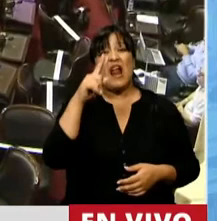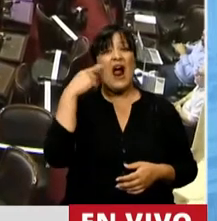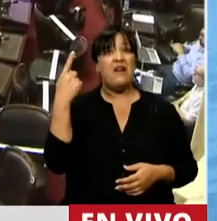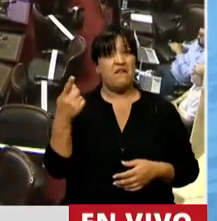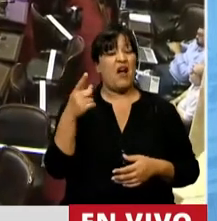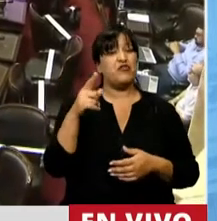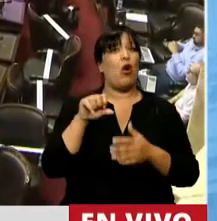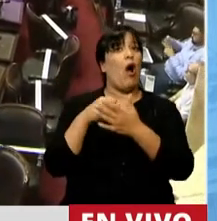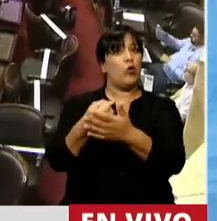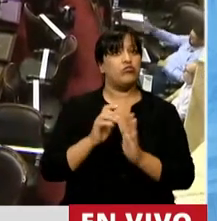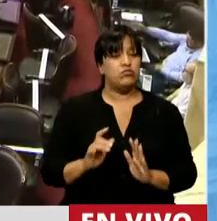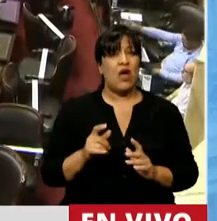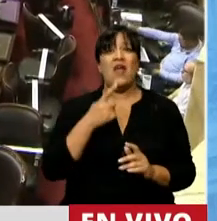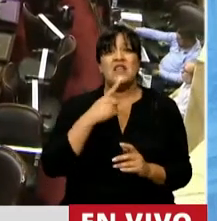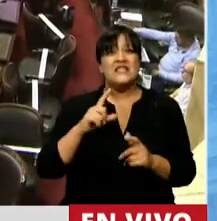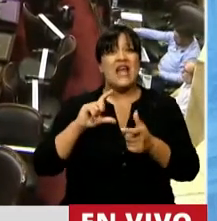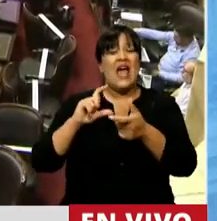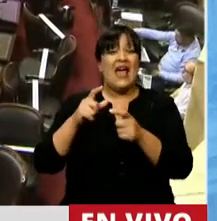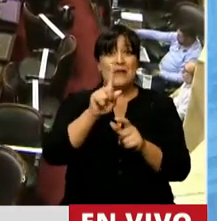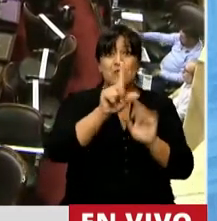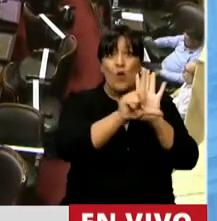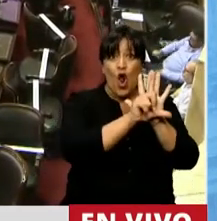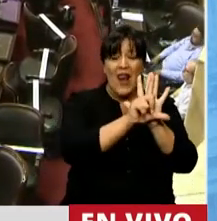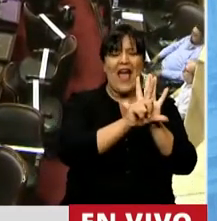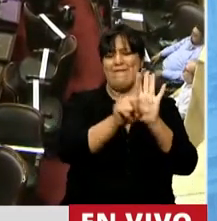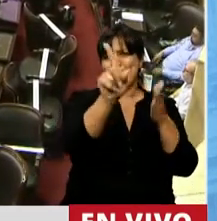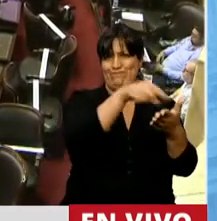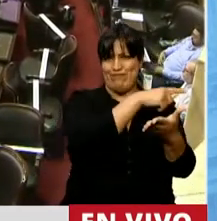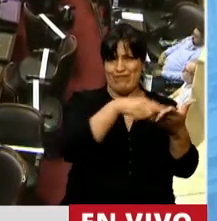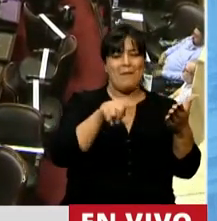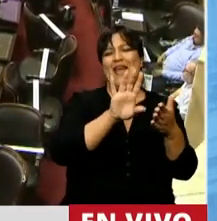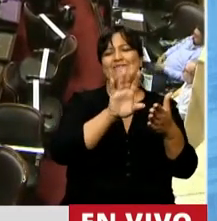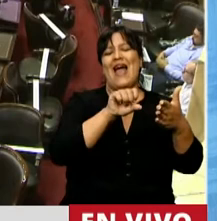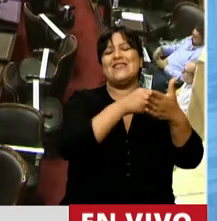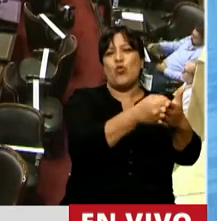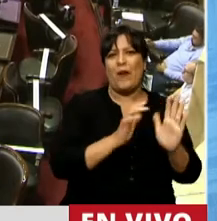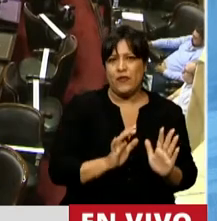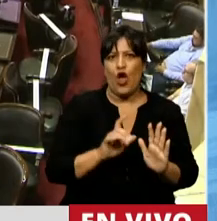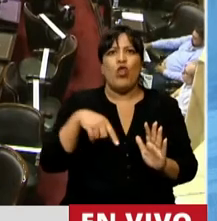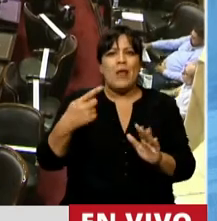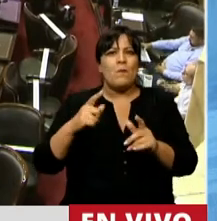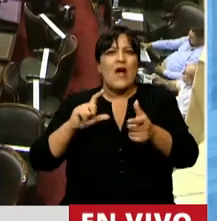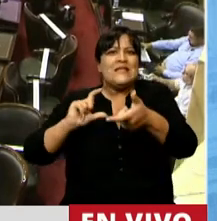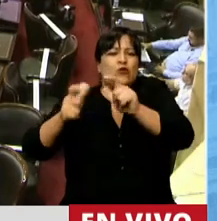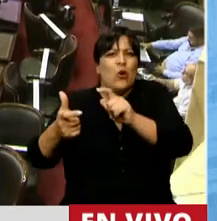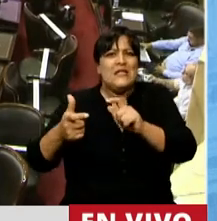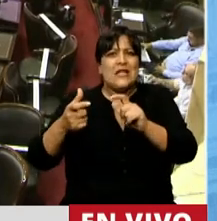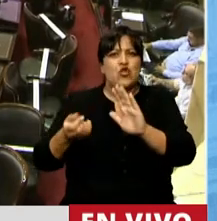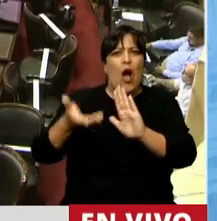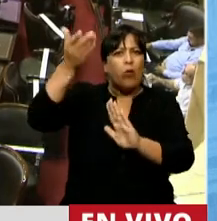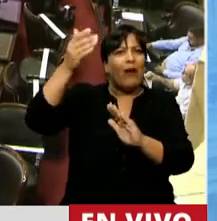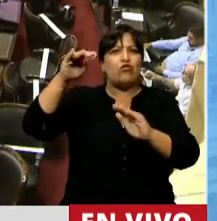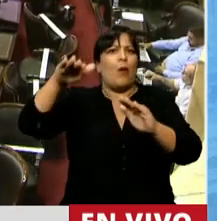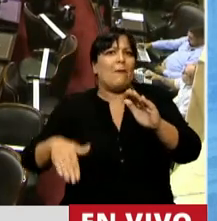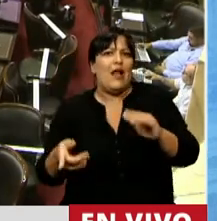Y empezó a dar aumentos por debajo de la ley. Y, por supuesto, incumpliendo esa promesa de campaña